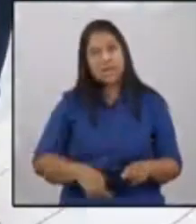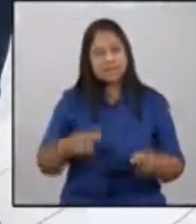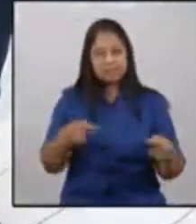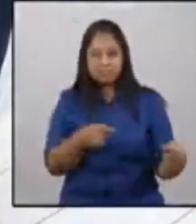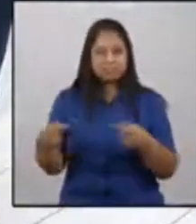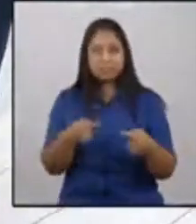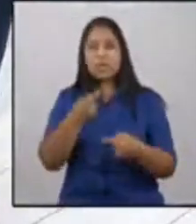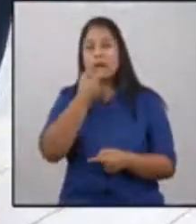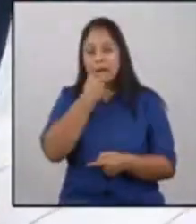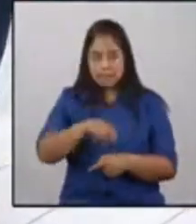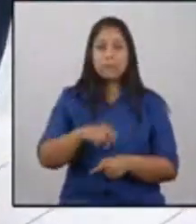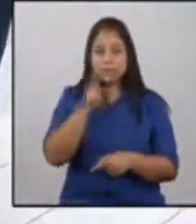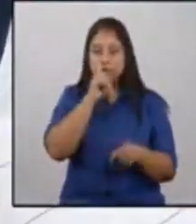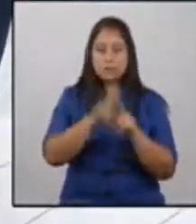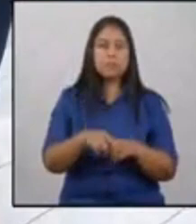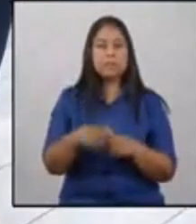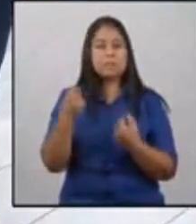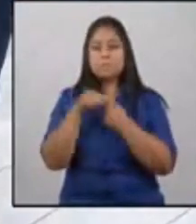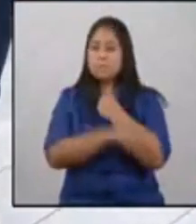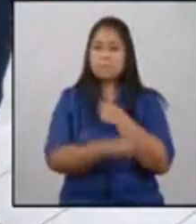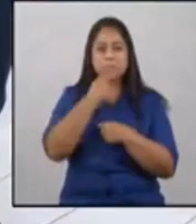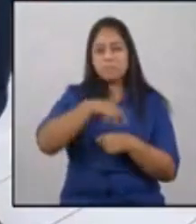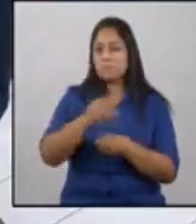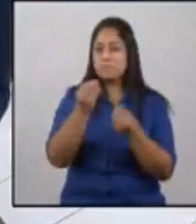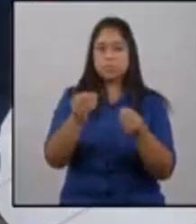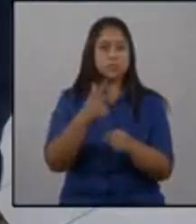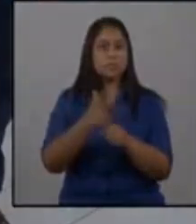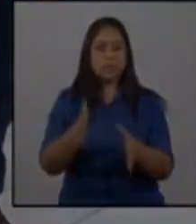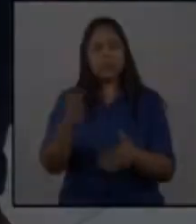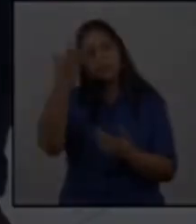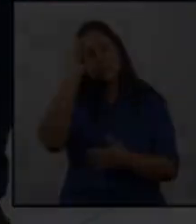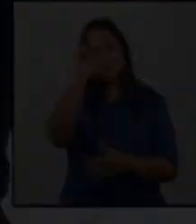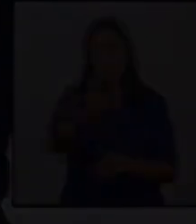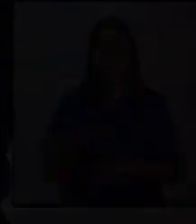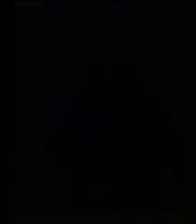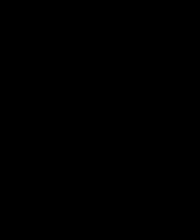a la pobreza y la miseria en la que han vivido miles de guatemaltecos. Que Dios los bendiga.